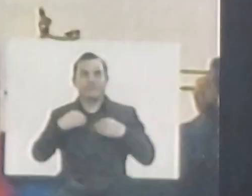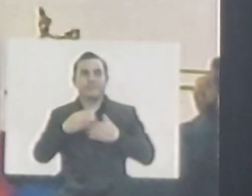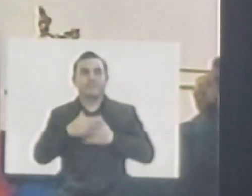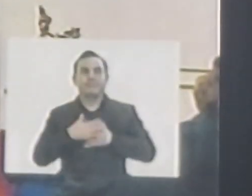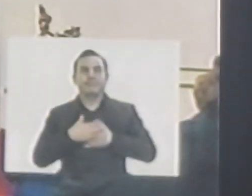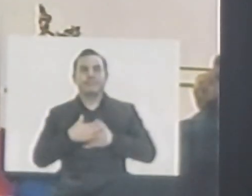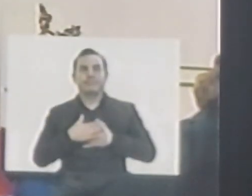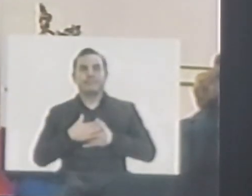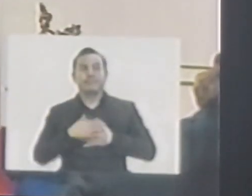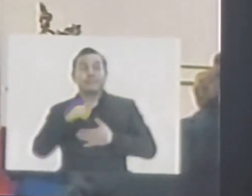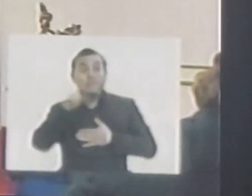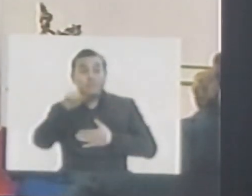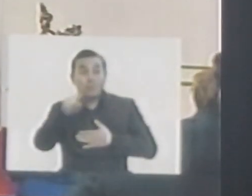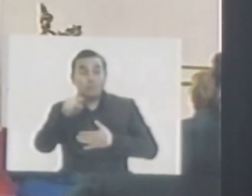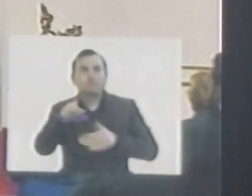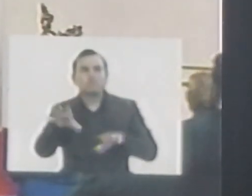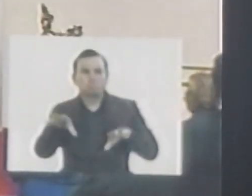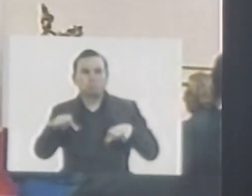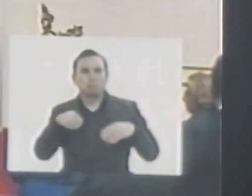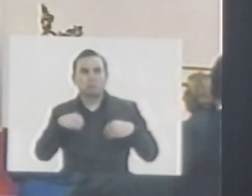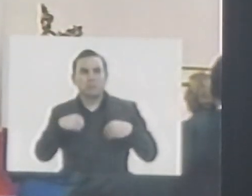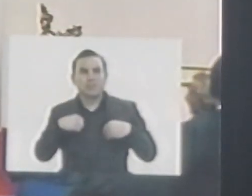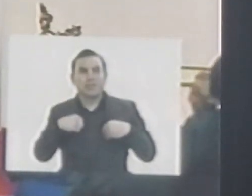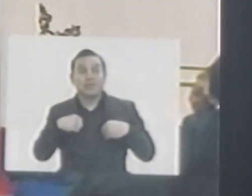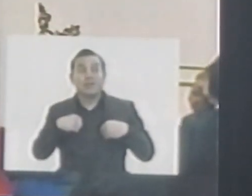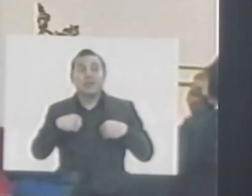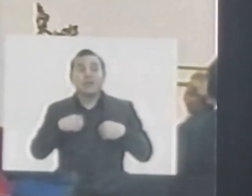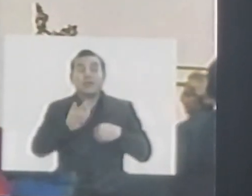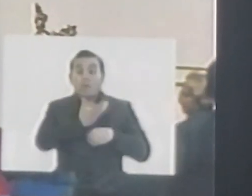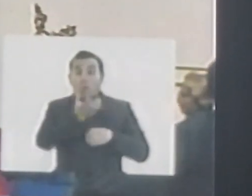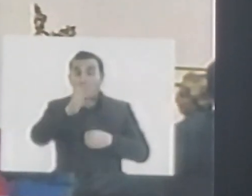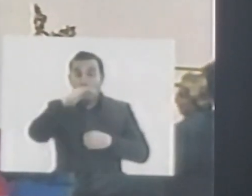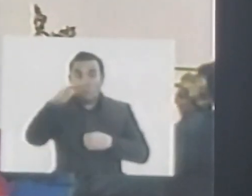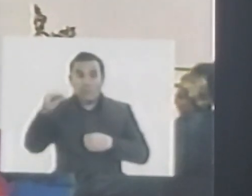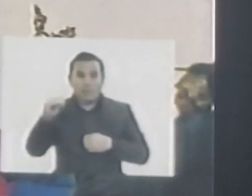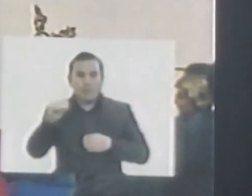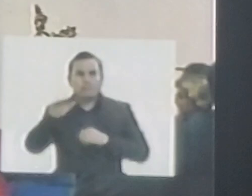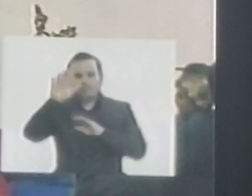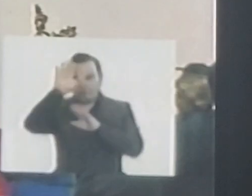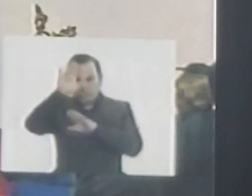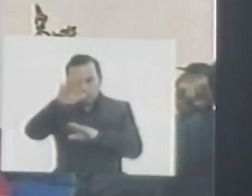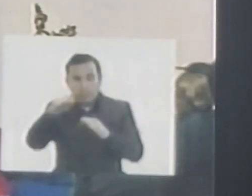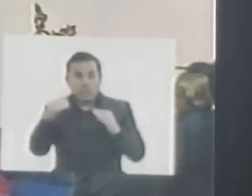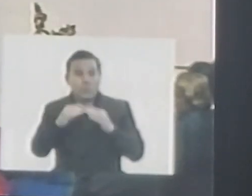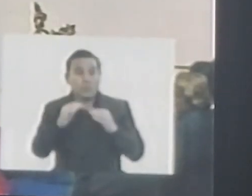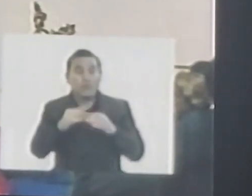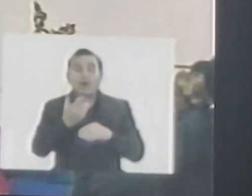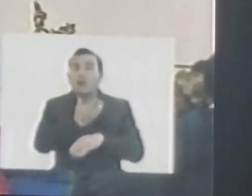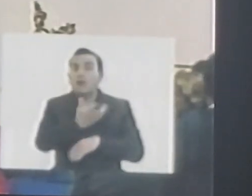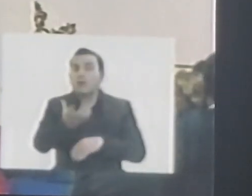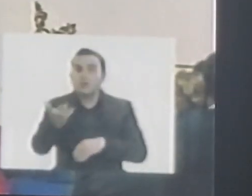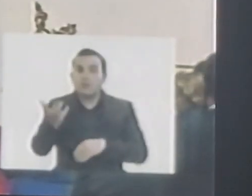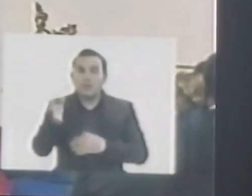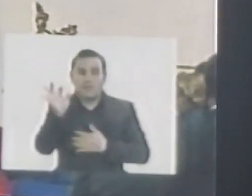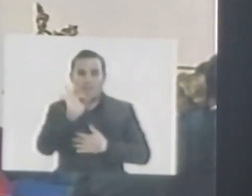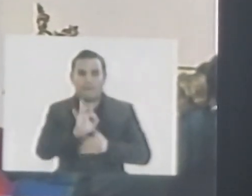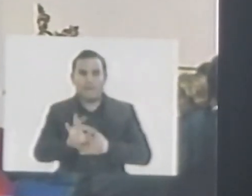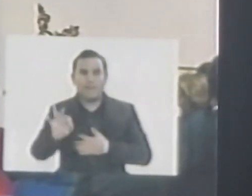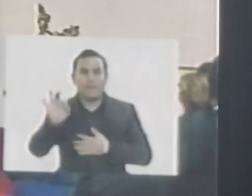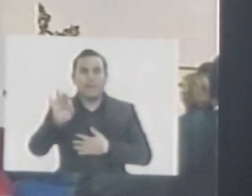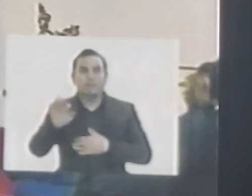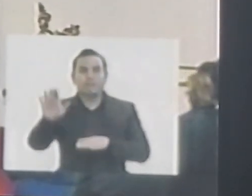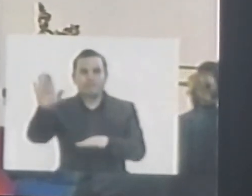Si así lo hiciere, que la patria lo premie, y si no, que ella lo demande. Queda